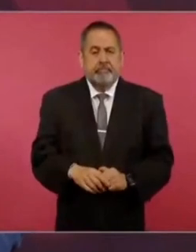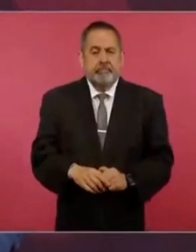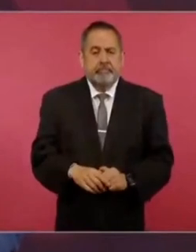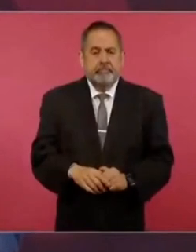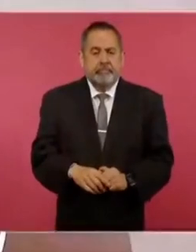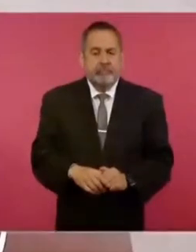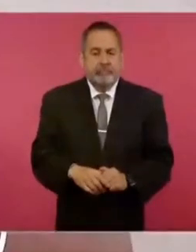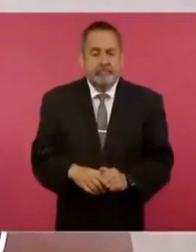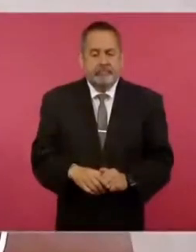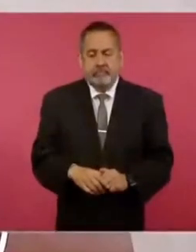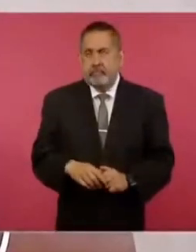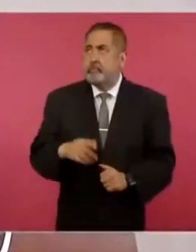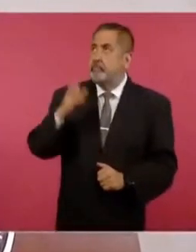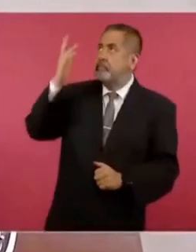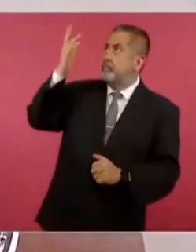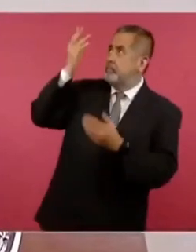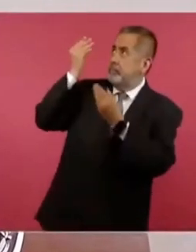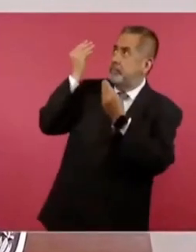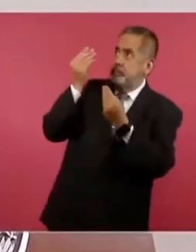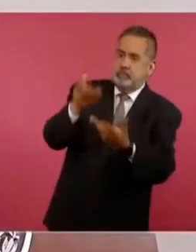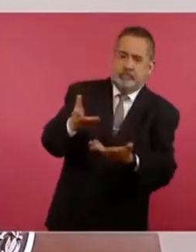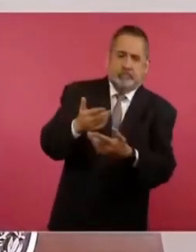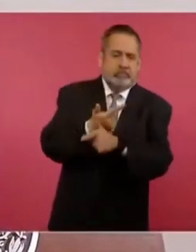Eso es una bendición.